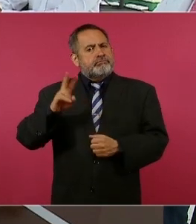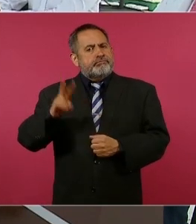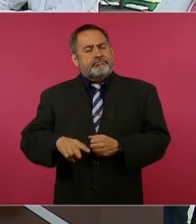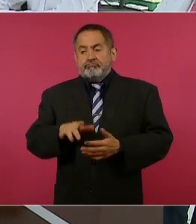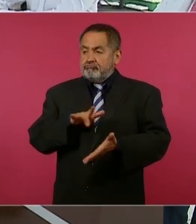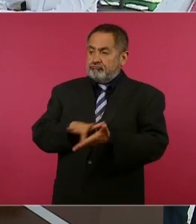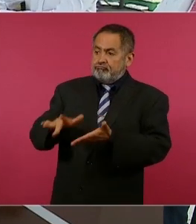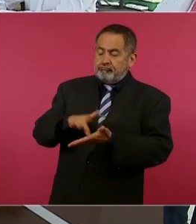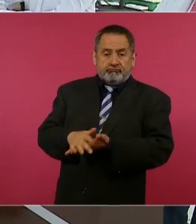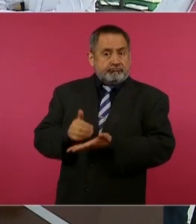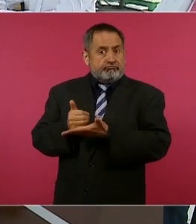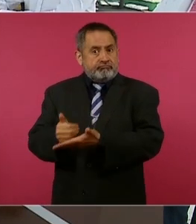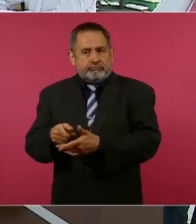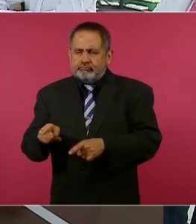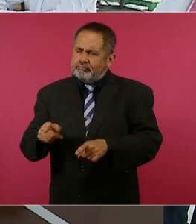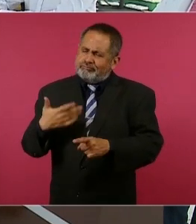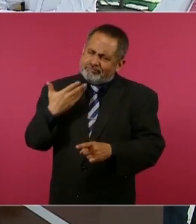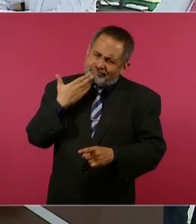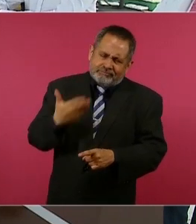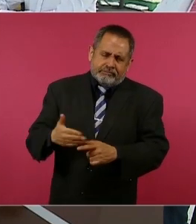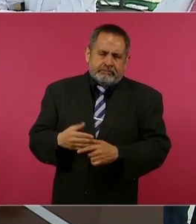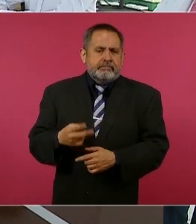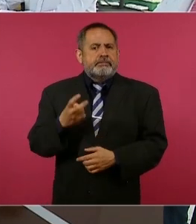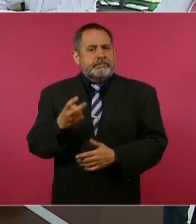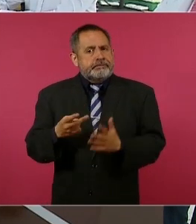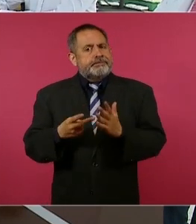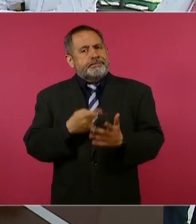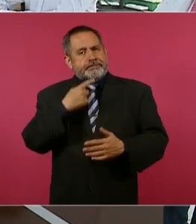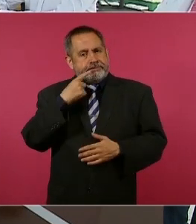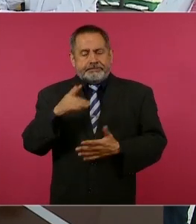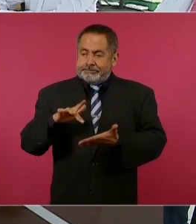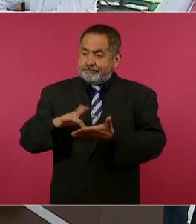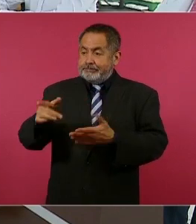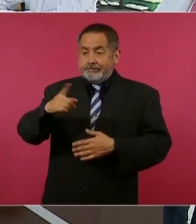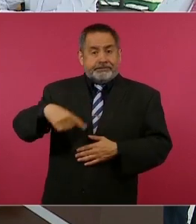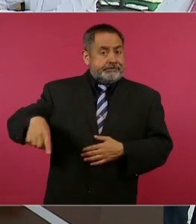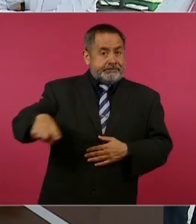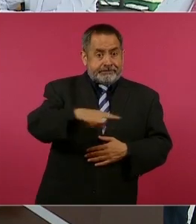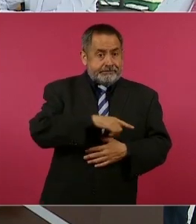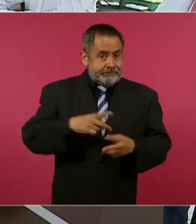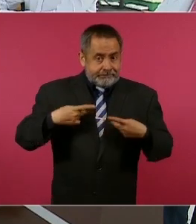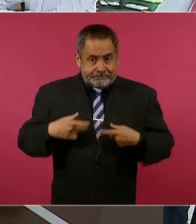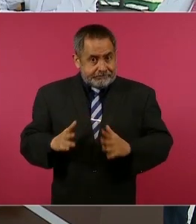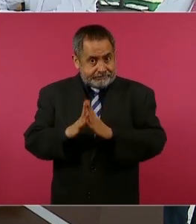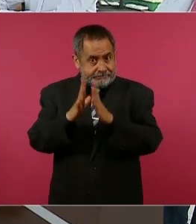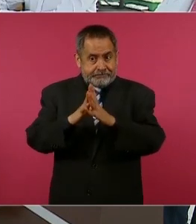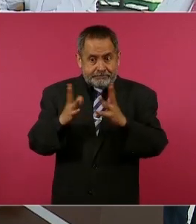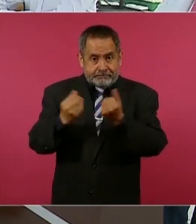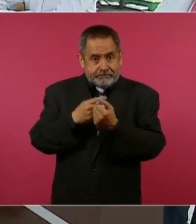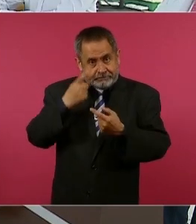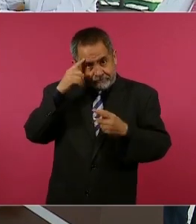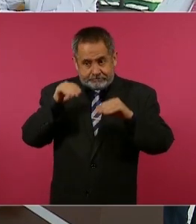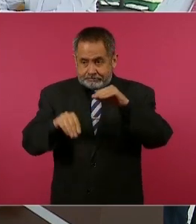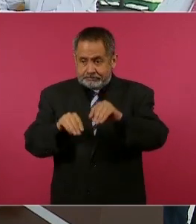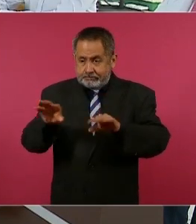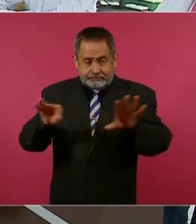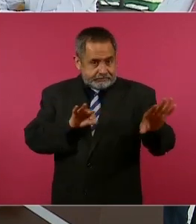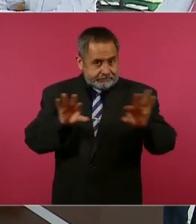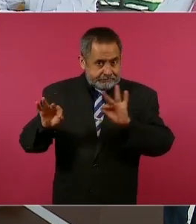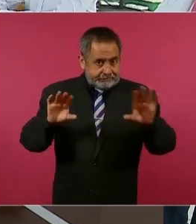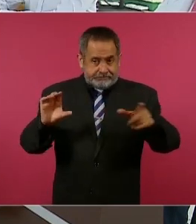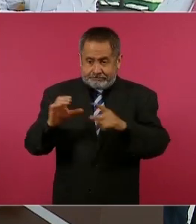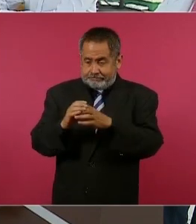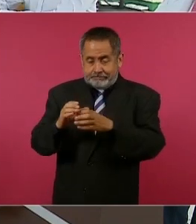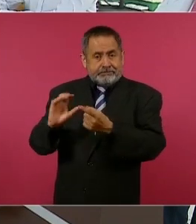han realizado en este gobierno. Por ello, insisto, agradezco al personal que participó en la conformación e integración de